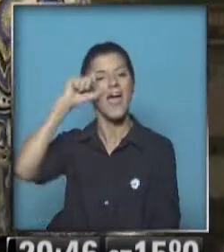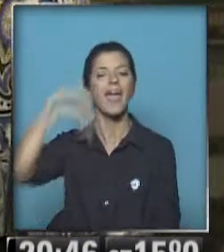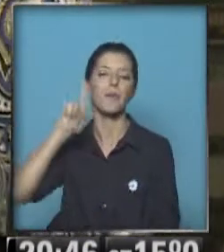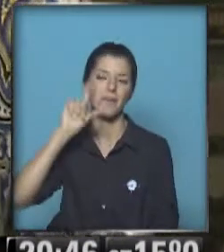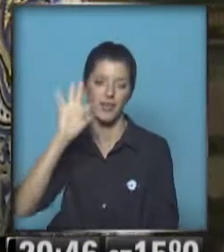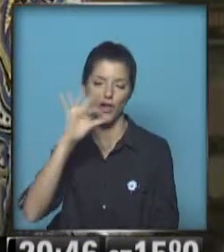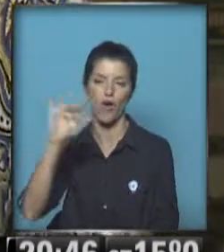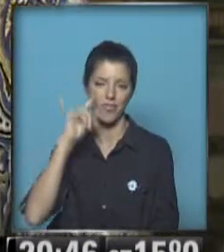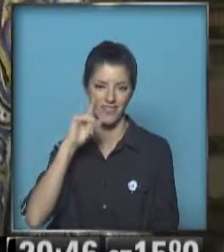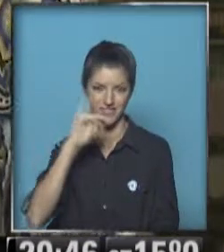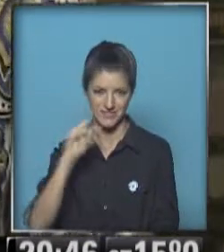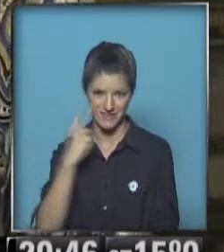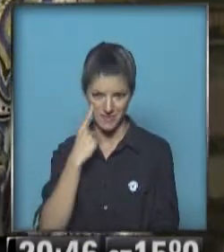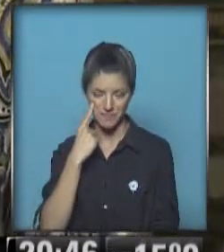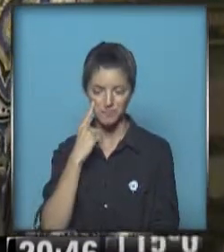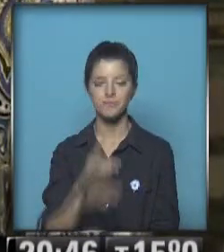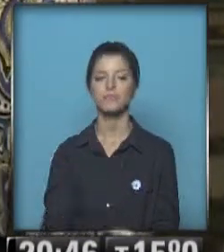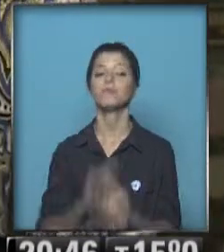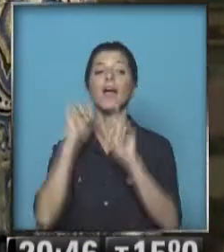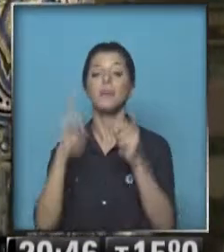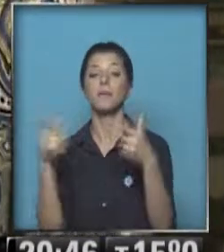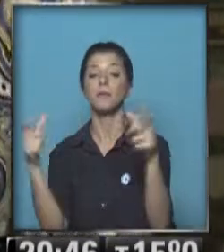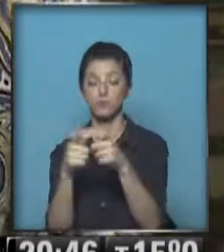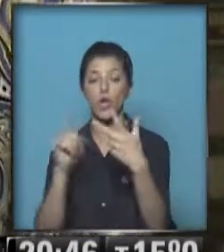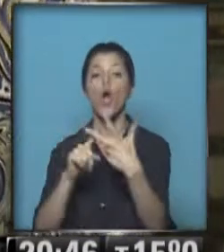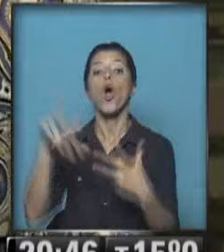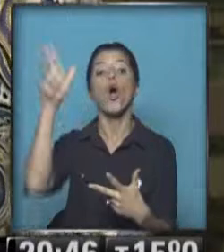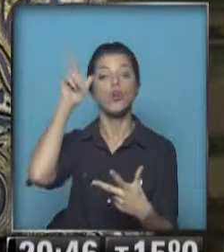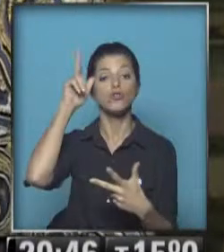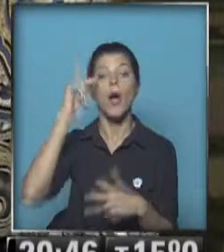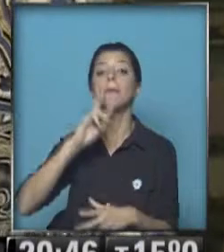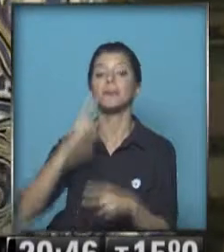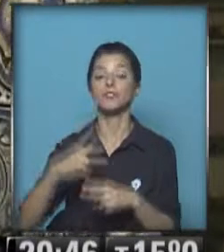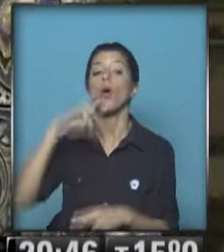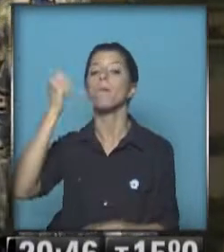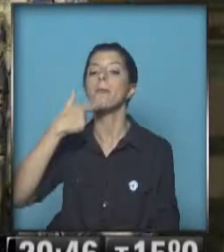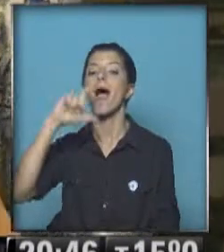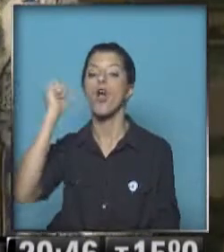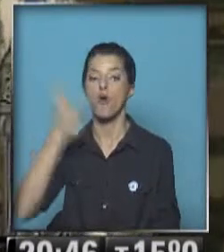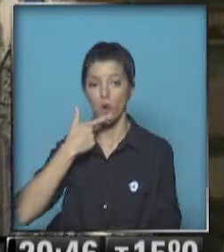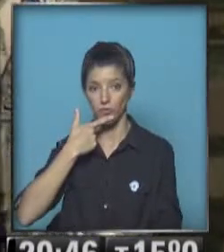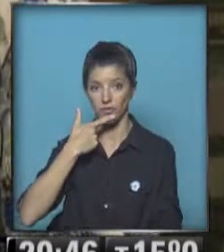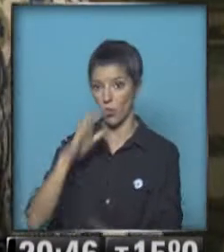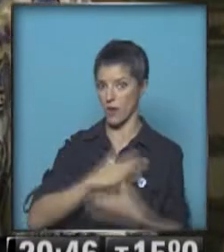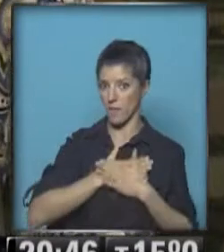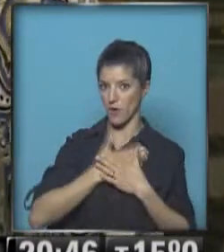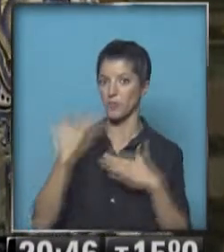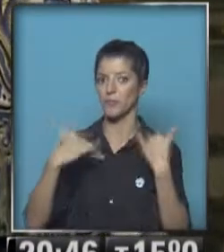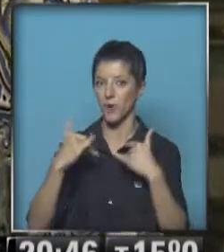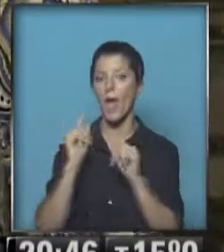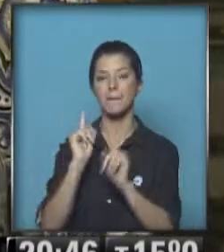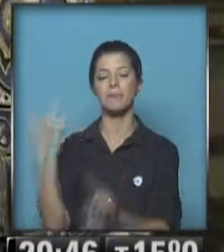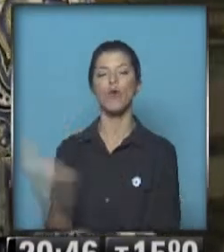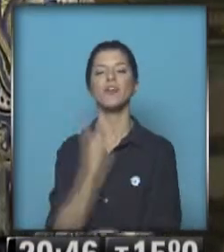los muchísimos que hay allí en la película de los barros también llegan ocho apellidos vascos amor entre un andaluz y una vasca pero tremenda vasca por el mismo